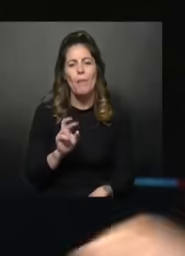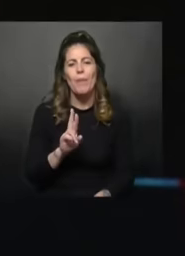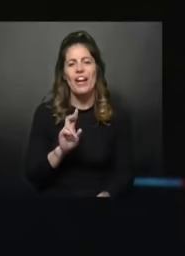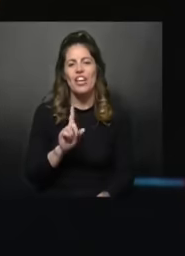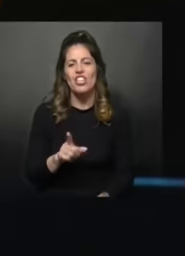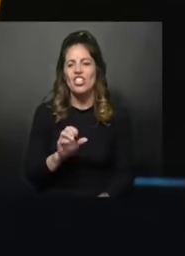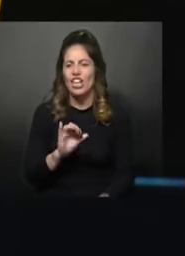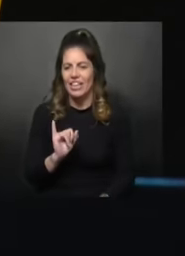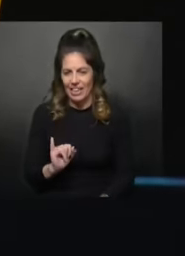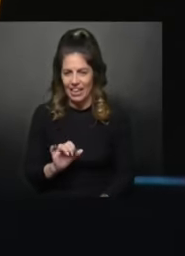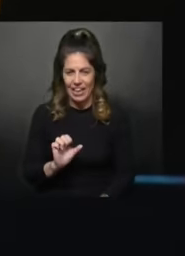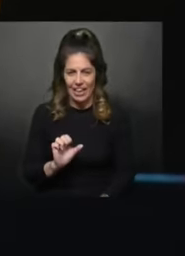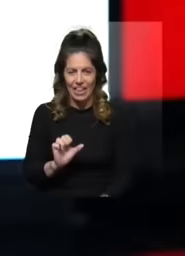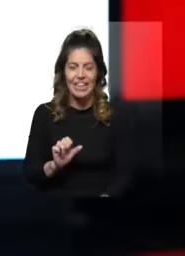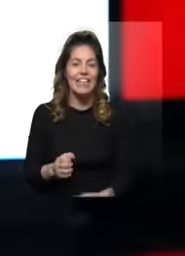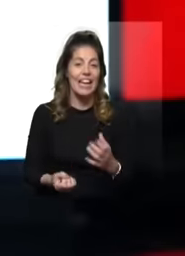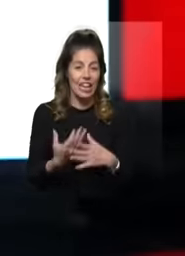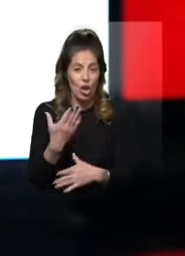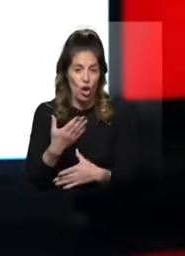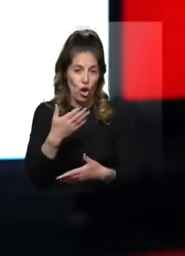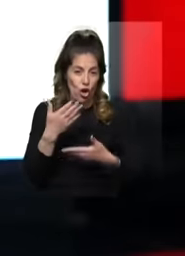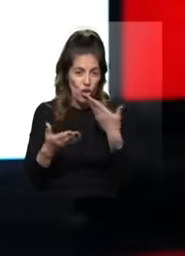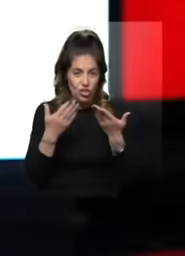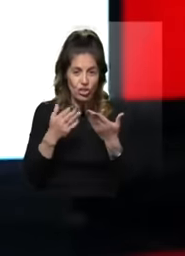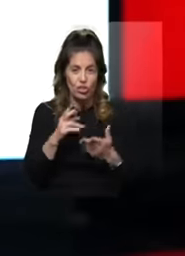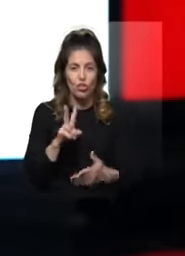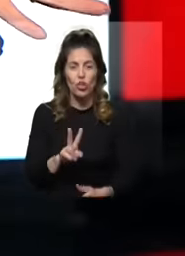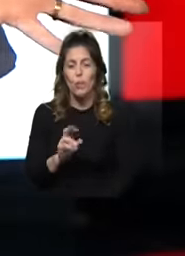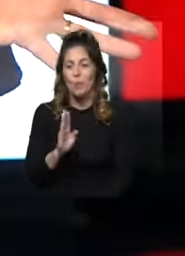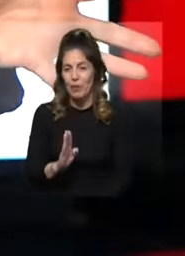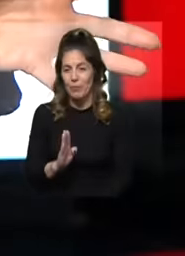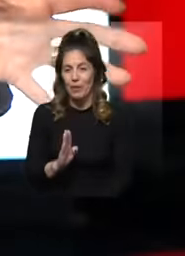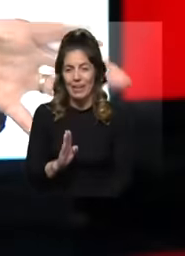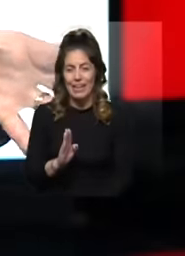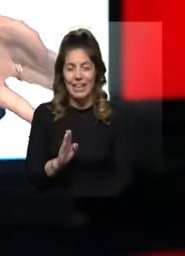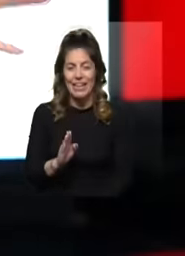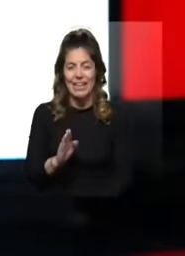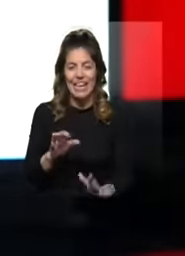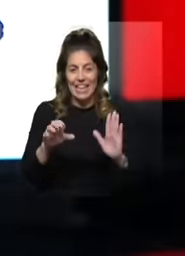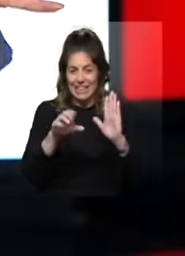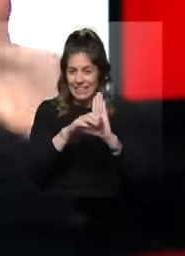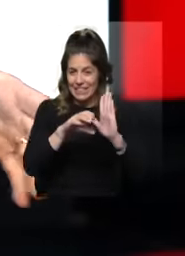Bernardo Bergeret, que fue el que creó los conciertos Beat en el Solís, que fue el momento muy rompedor también, ¿no? En ese